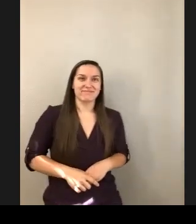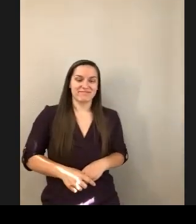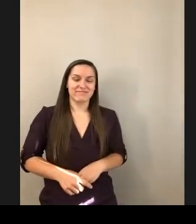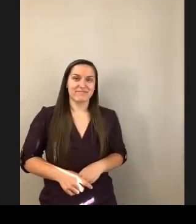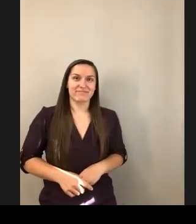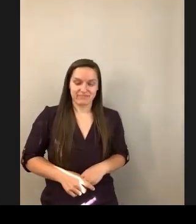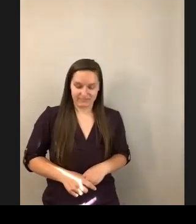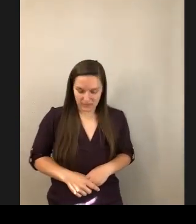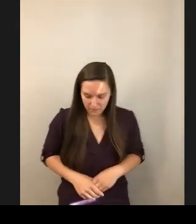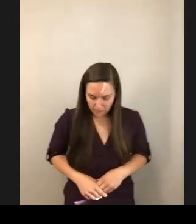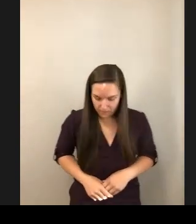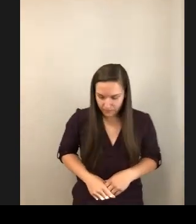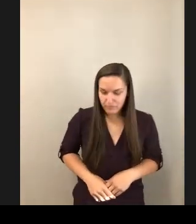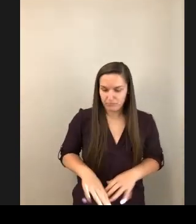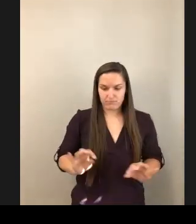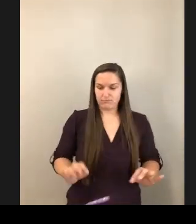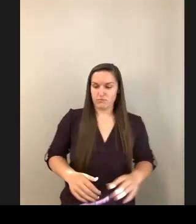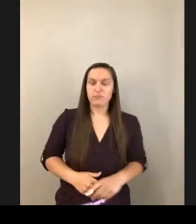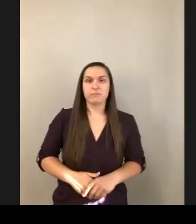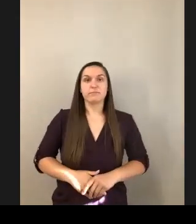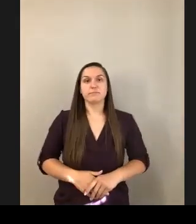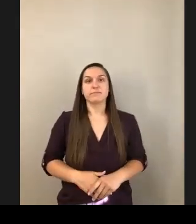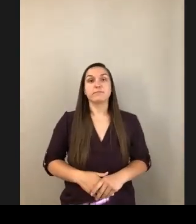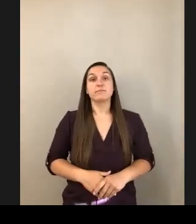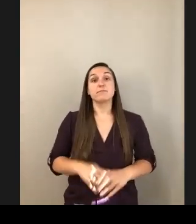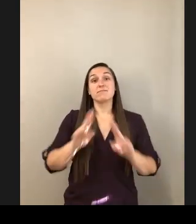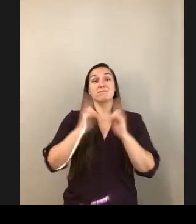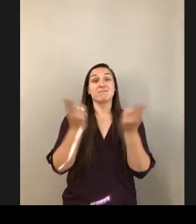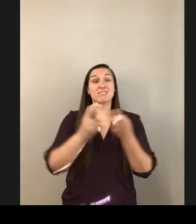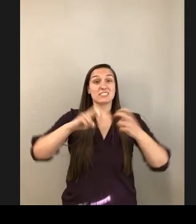bienvenida, fue una decepción, no fue así.